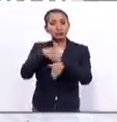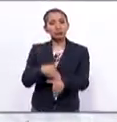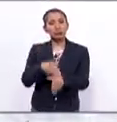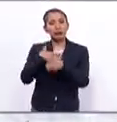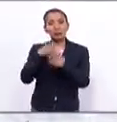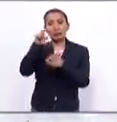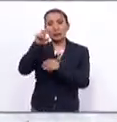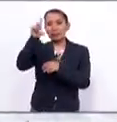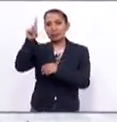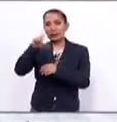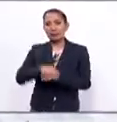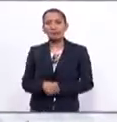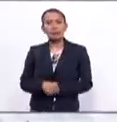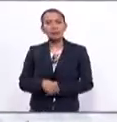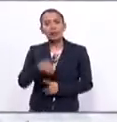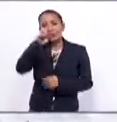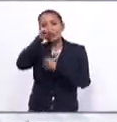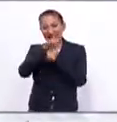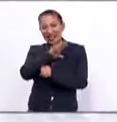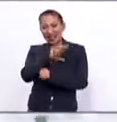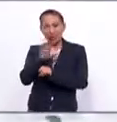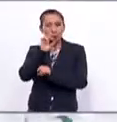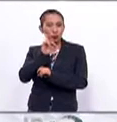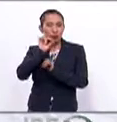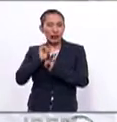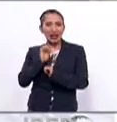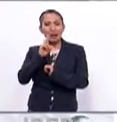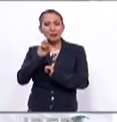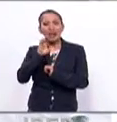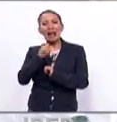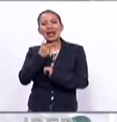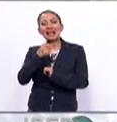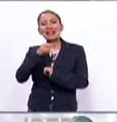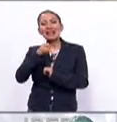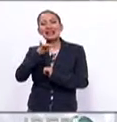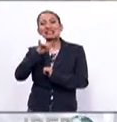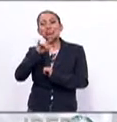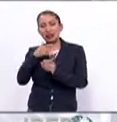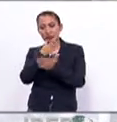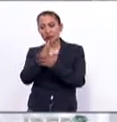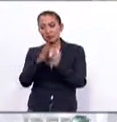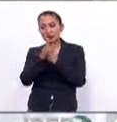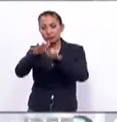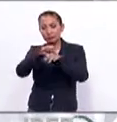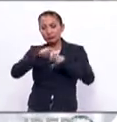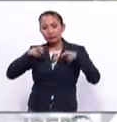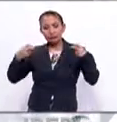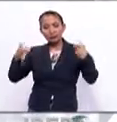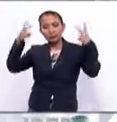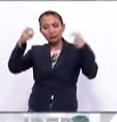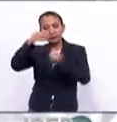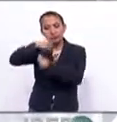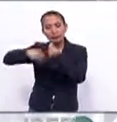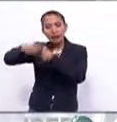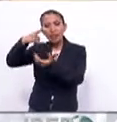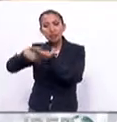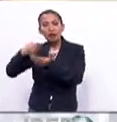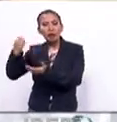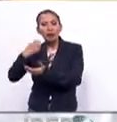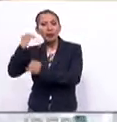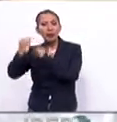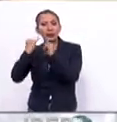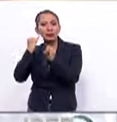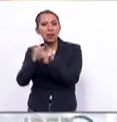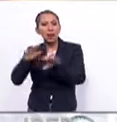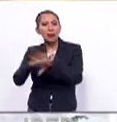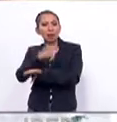de la Agenda 2030. La secretaria general iberoamericana Rebecca Greenspan participó en un panel sobre sostenibilidad dentro de la Conferencia